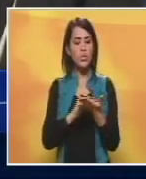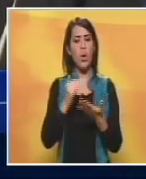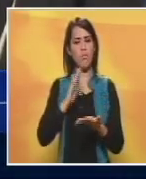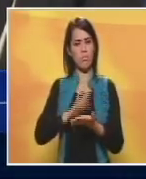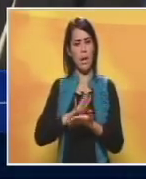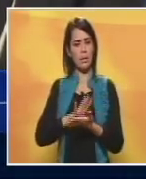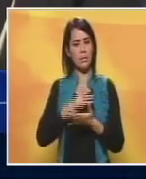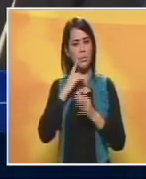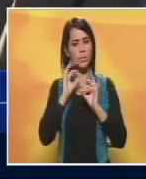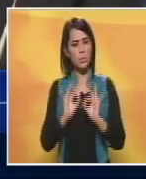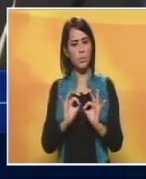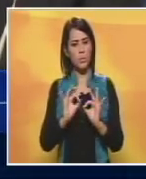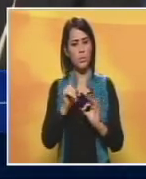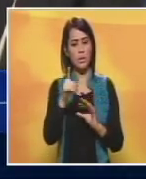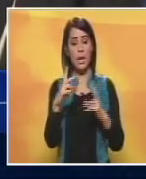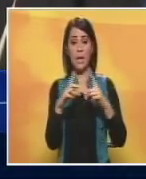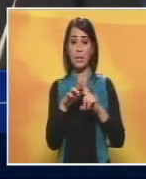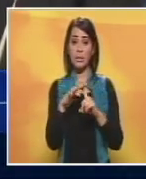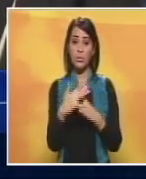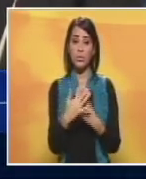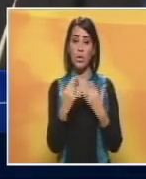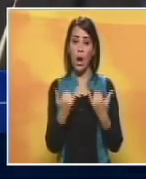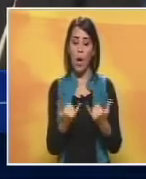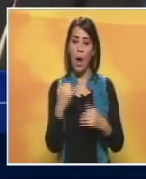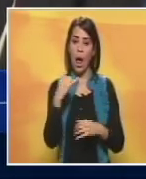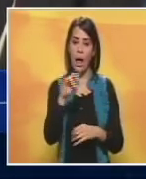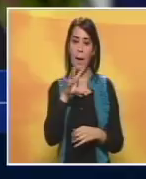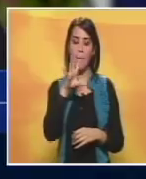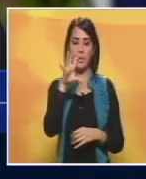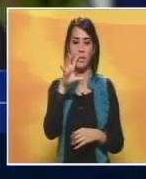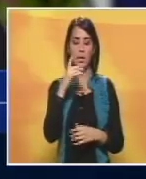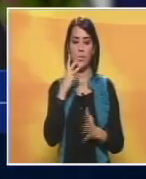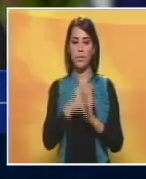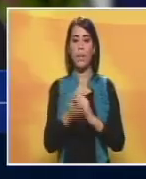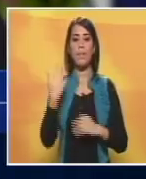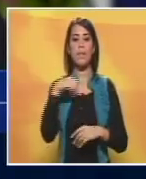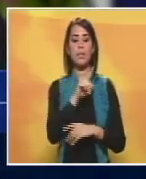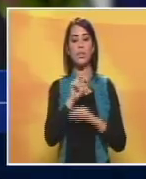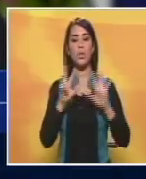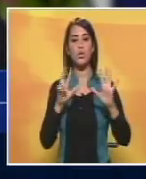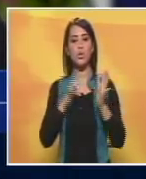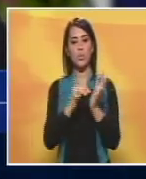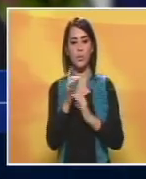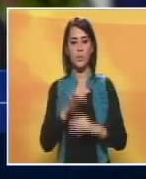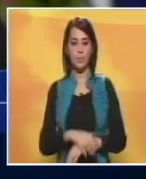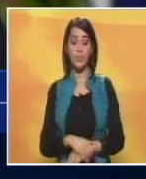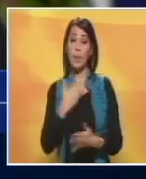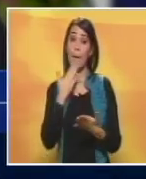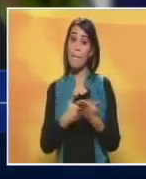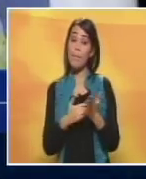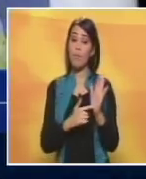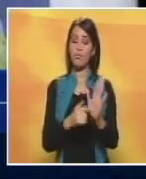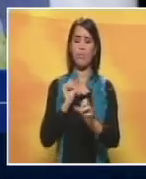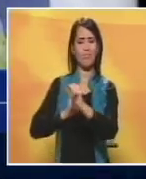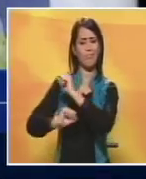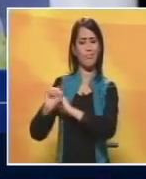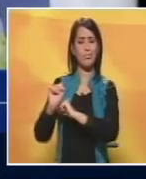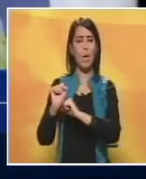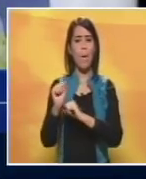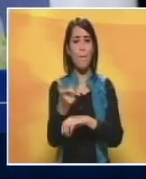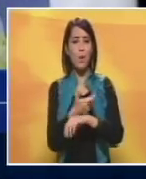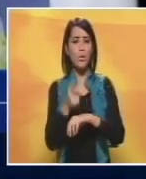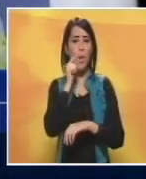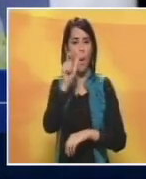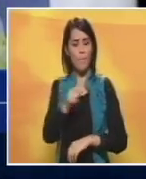y sostenibles a la situación que se registra desde el pasado 18 de abril. Sin embargo, la propuesta ha sido rechazada por el gobierno de